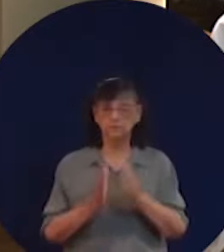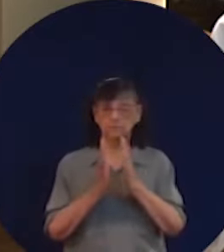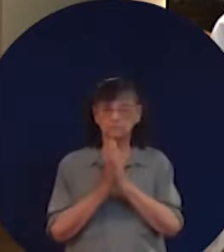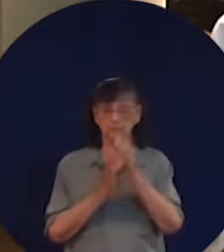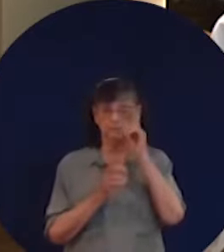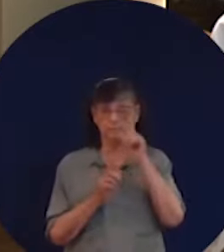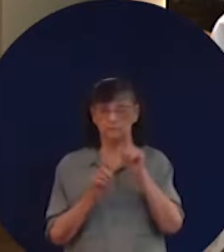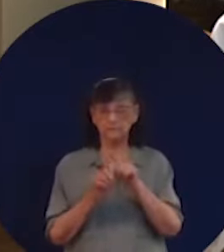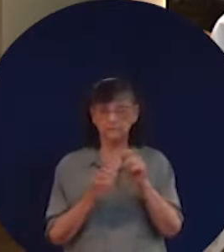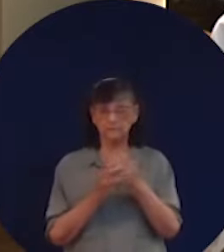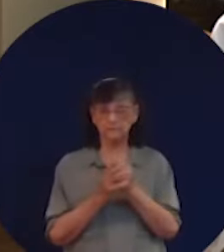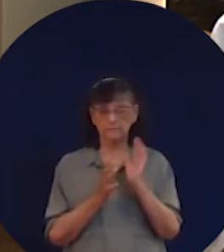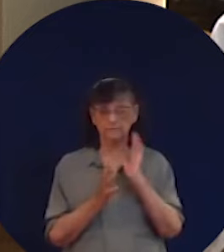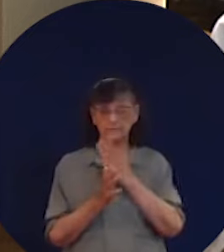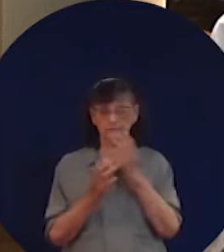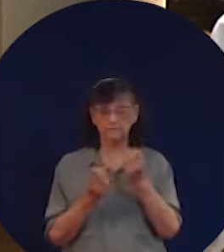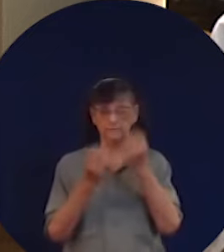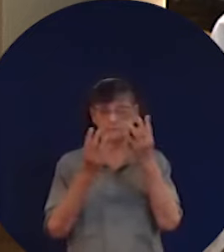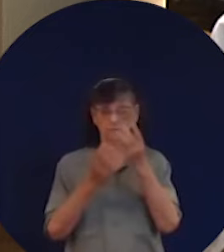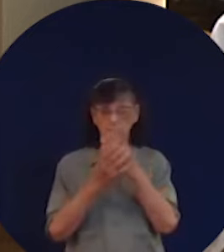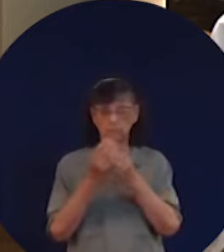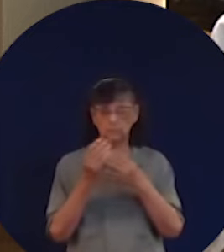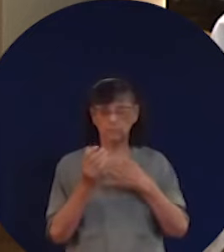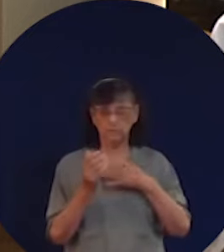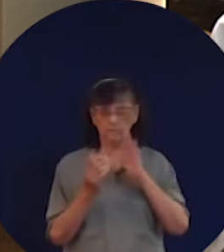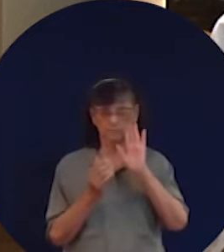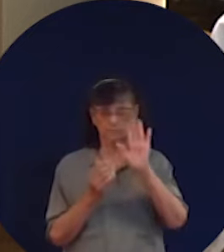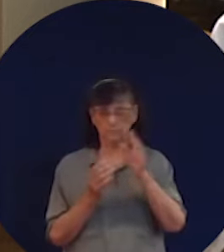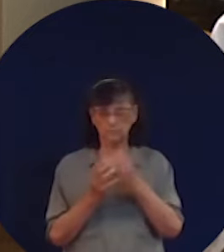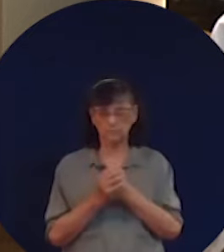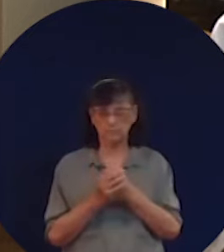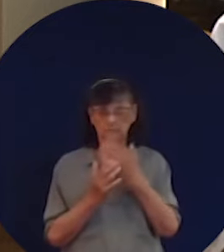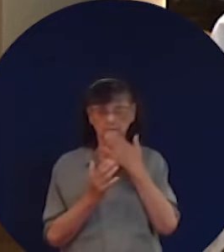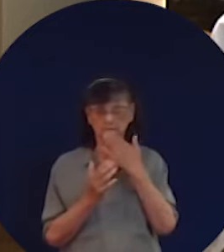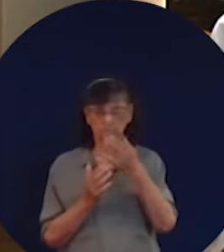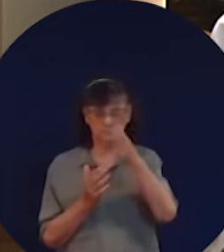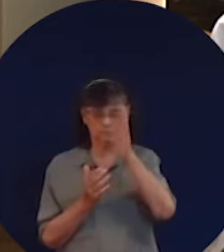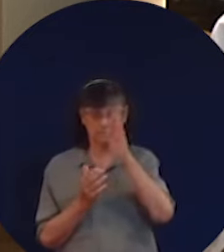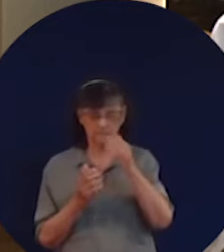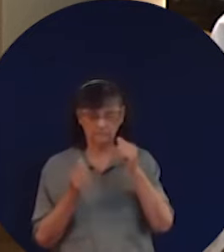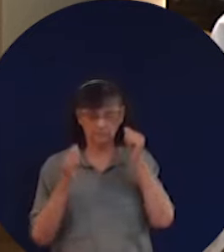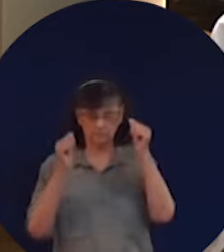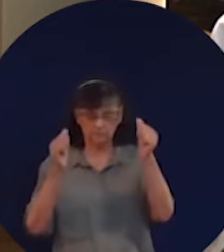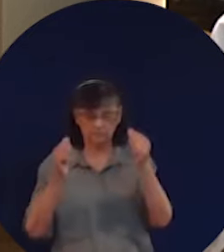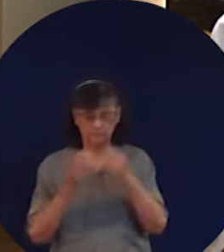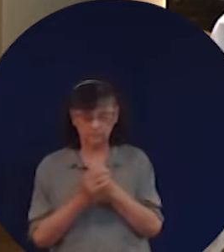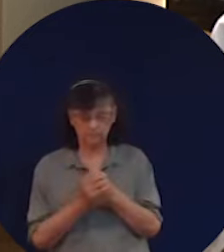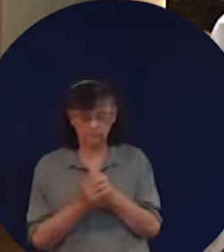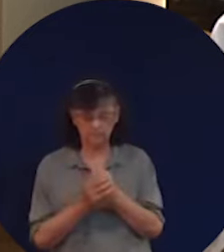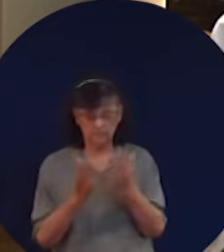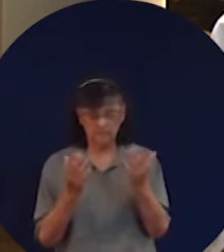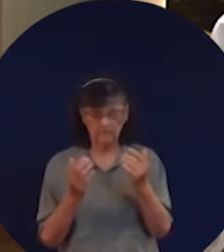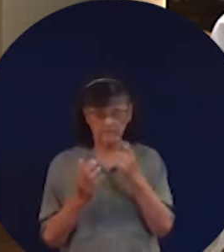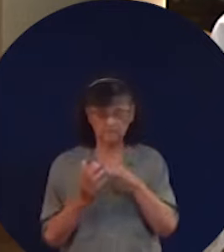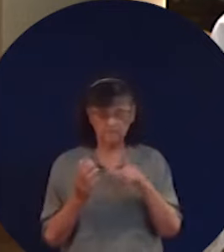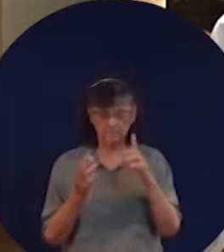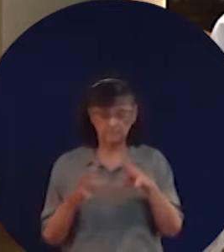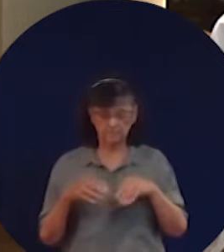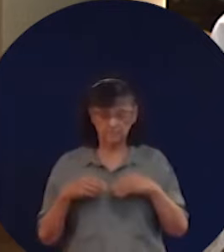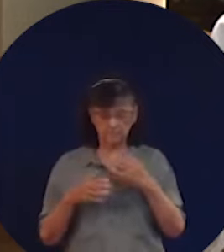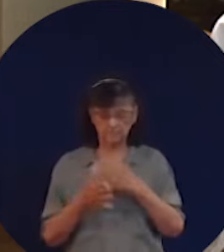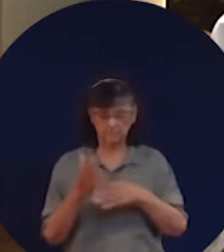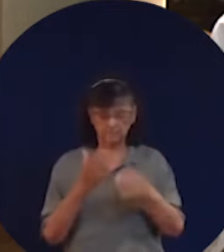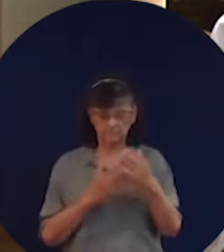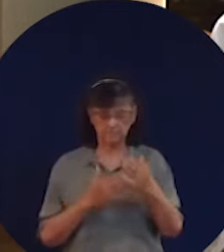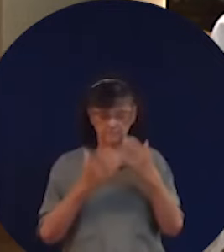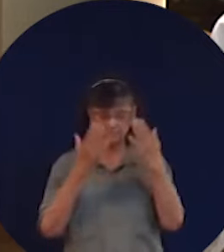Oren, hermanos, para que este sacrificio mío de ustedes sea agradable a Dios Padre Todopoderoso. Que el Señor reciba